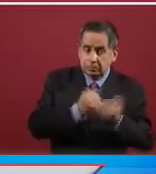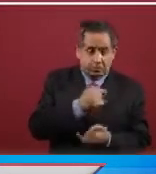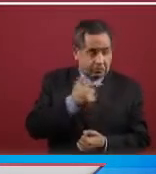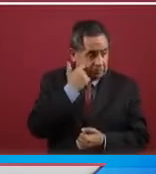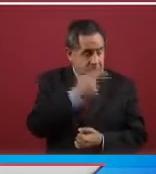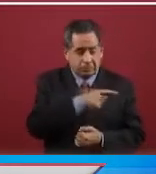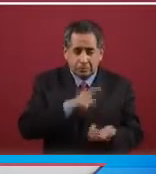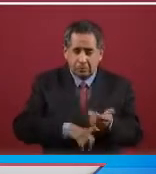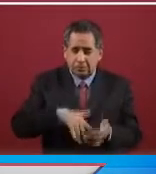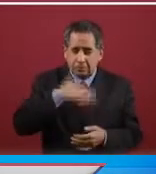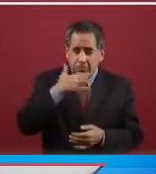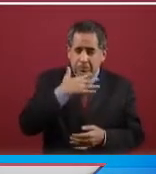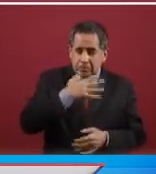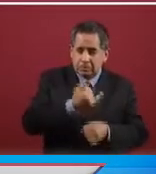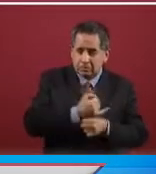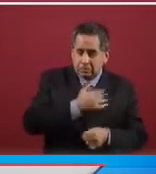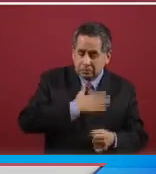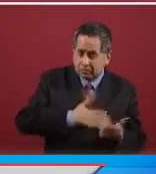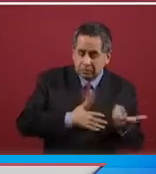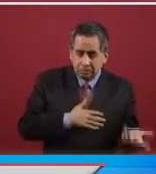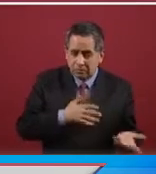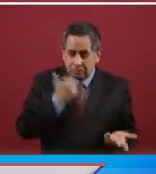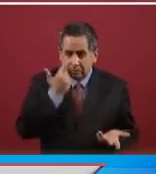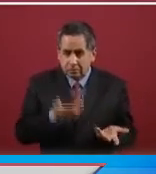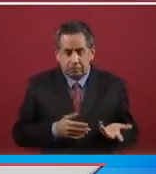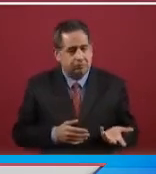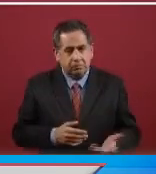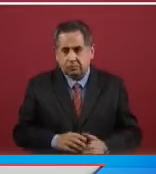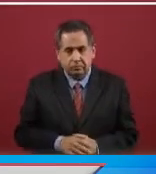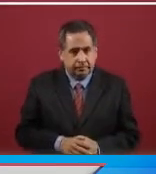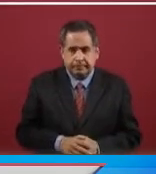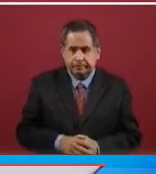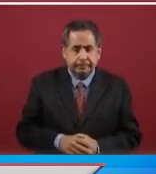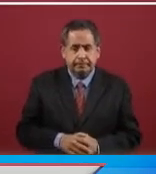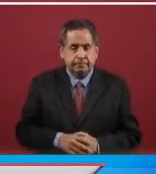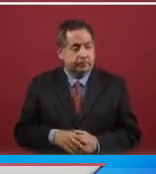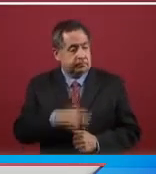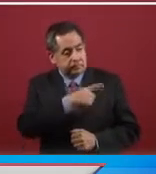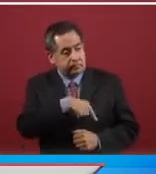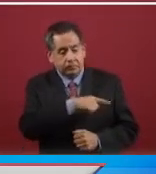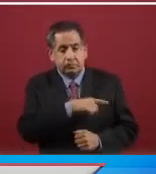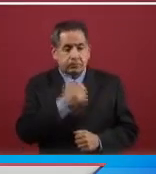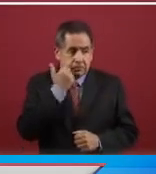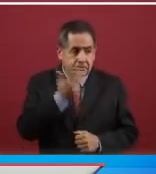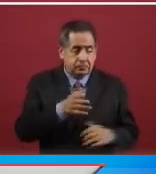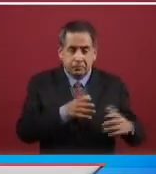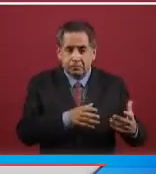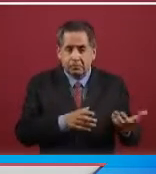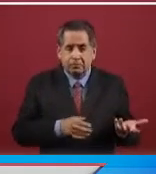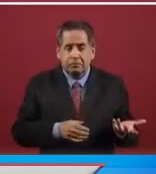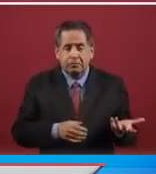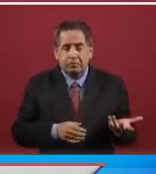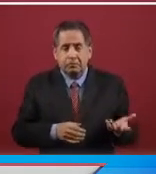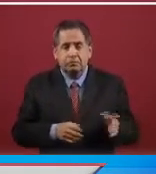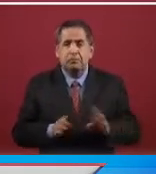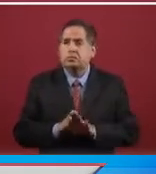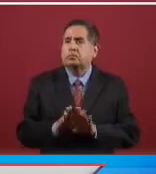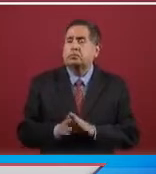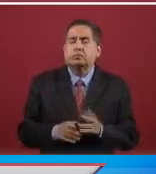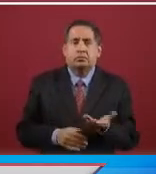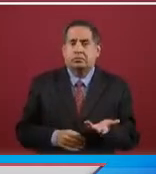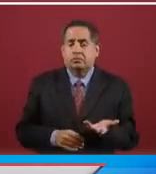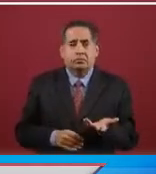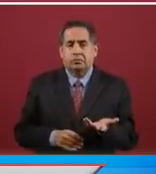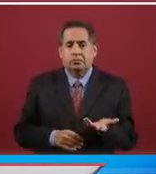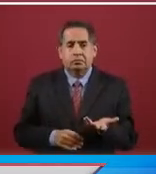a México diciendo que aumentaría la producción y ocurrió todo lo contrario. Se rescatará a Pemex y ya se ha logrado la estabilización de la producción en tan